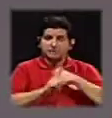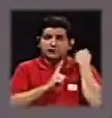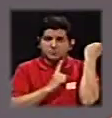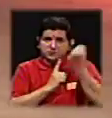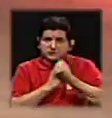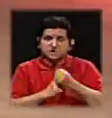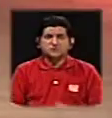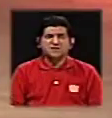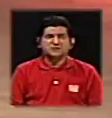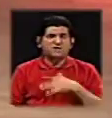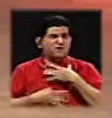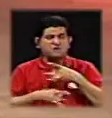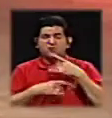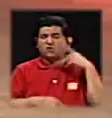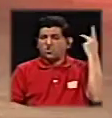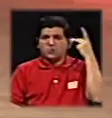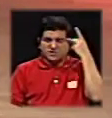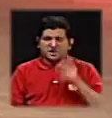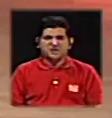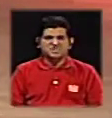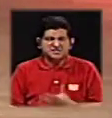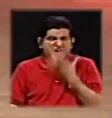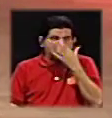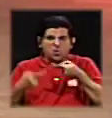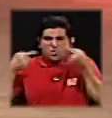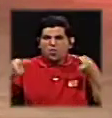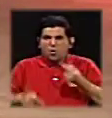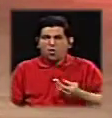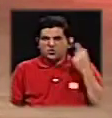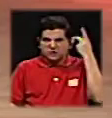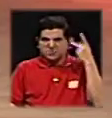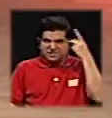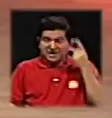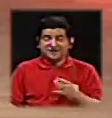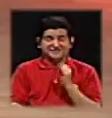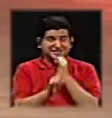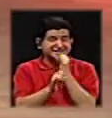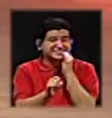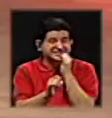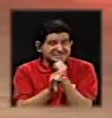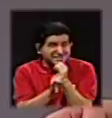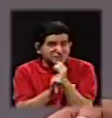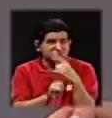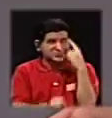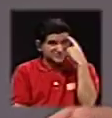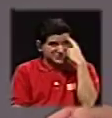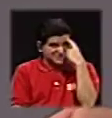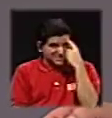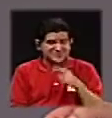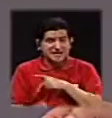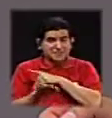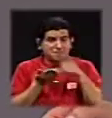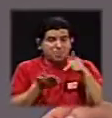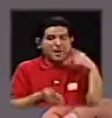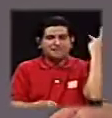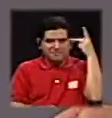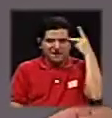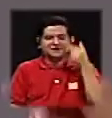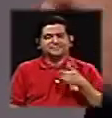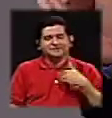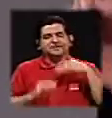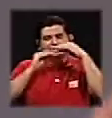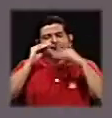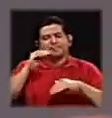donde hay apatía política, hay disgusto con la política, es de esperar que las instituciones puramente más políticas tengan una